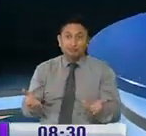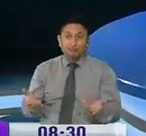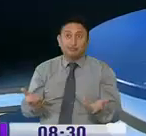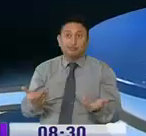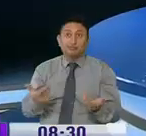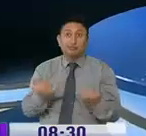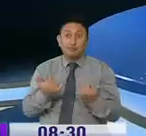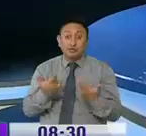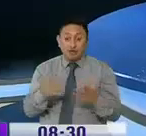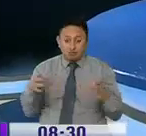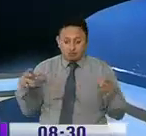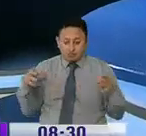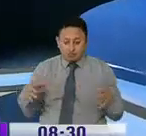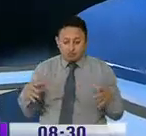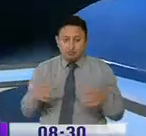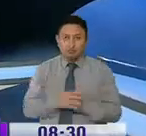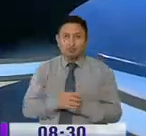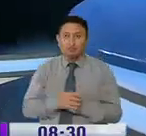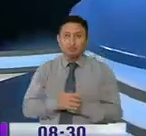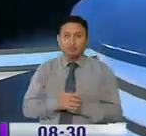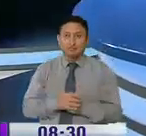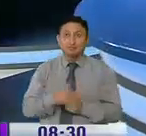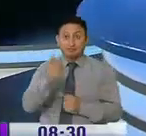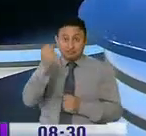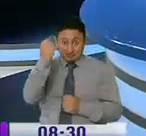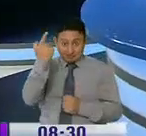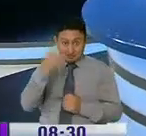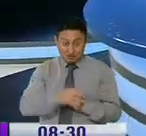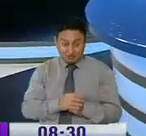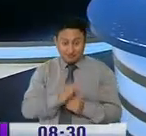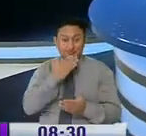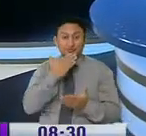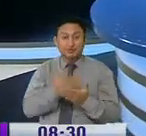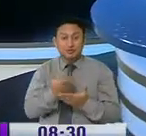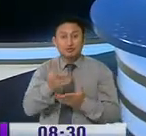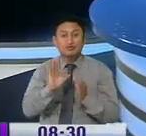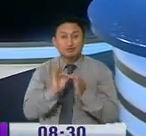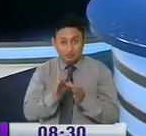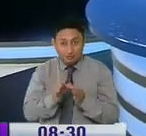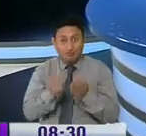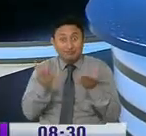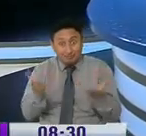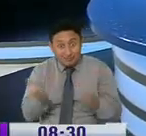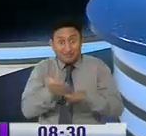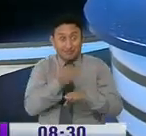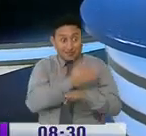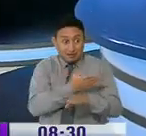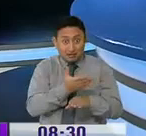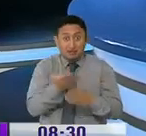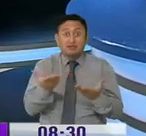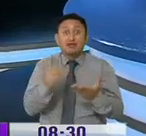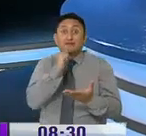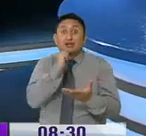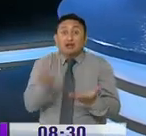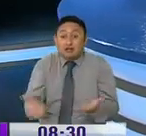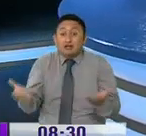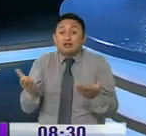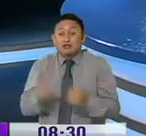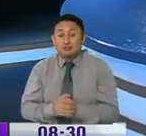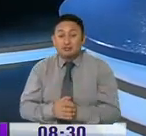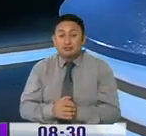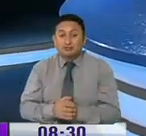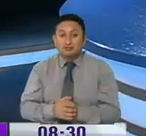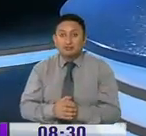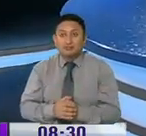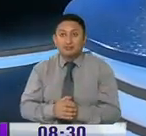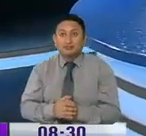enorme que no se cae, se cae, se cae. Ya me entendiste cuando yo dije, sí, gracias por arreglar el tubito. Exactamente, el trabajo integral. Y... Así que en la calle Alfonso María